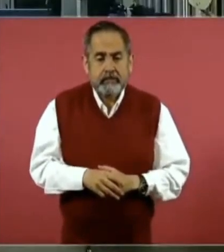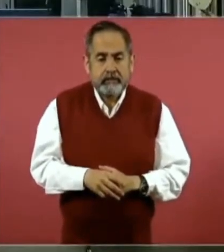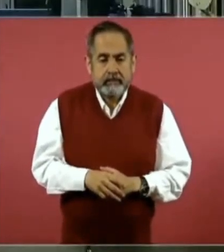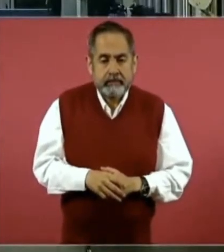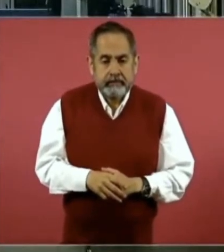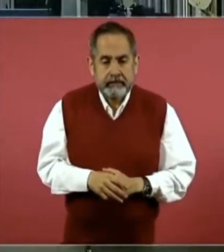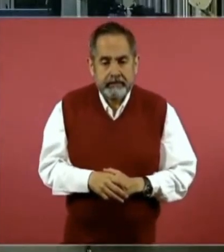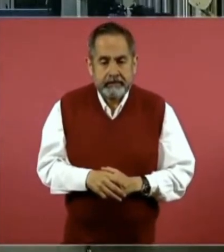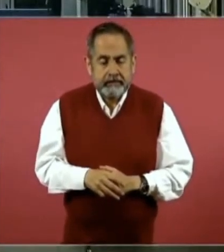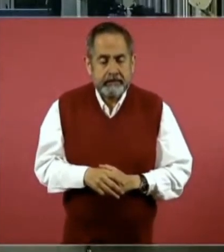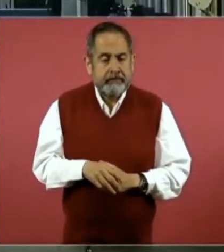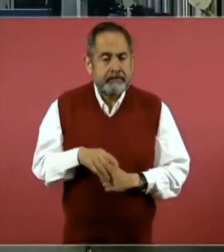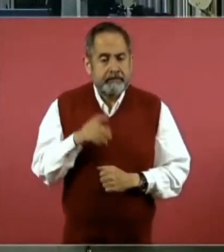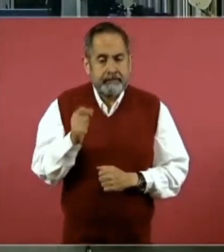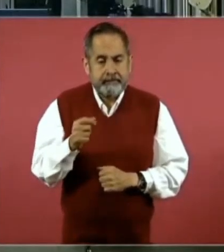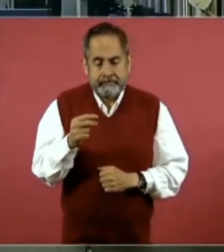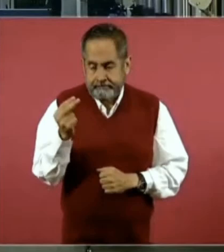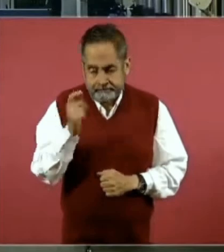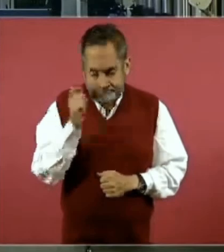que tengan